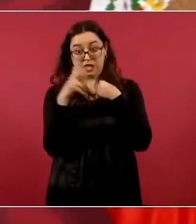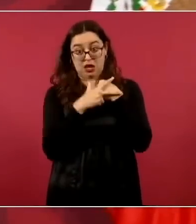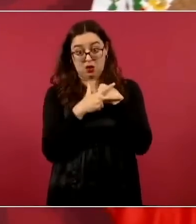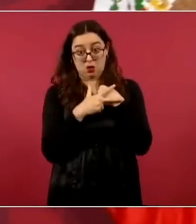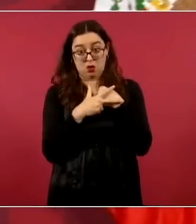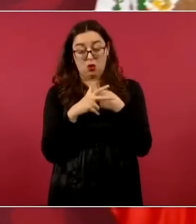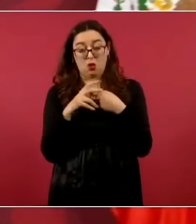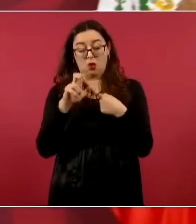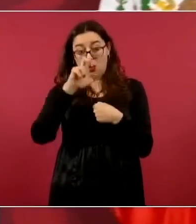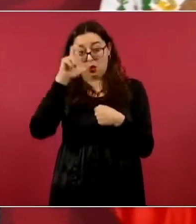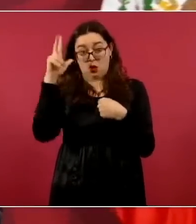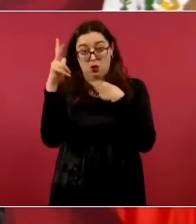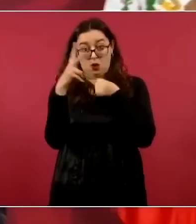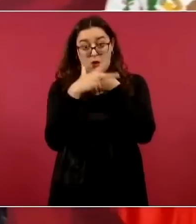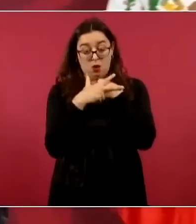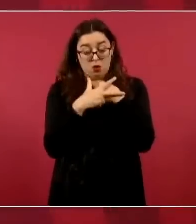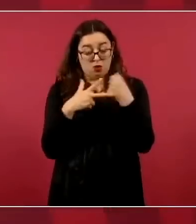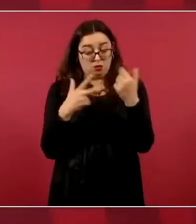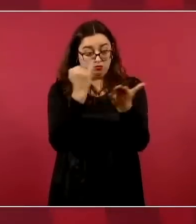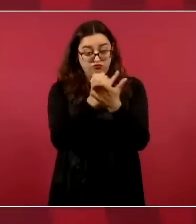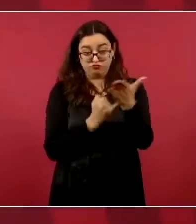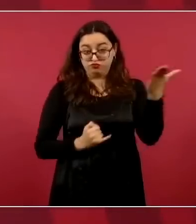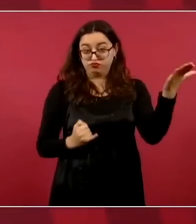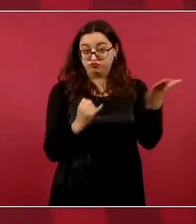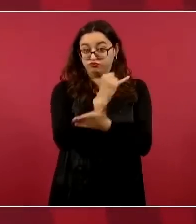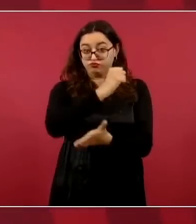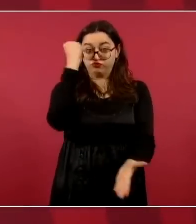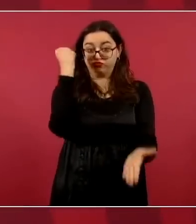condenatoria al gobierno de México.